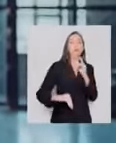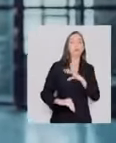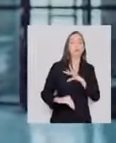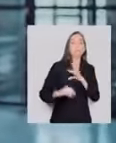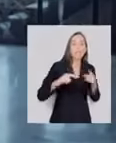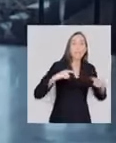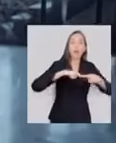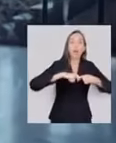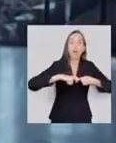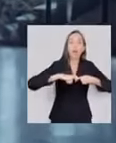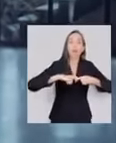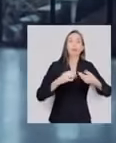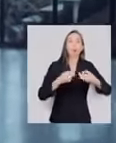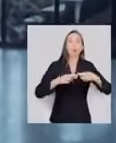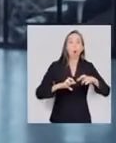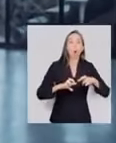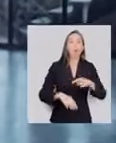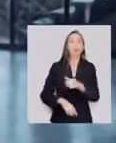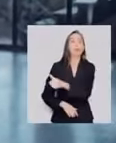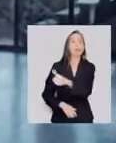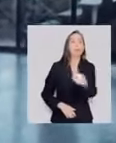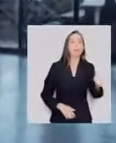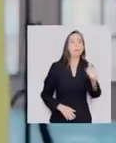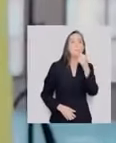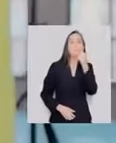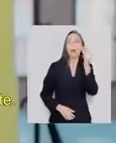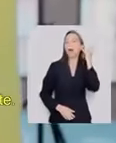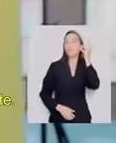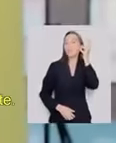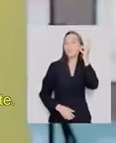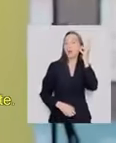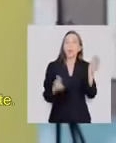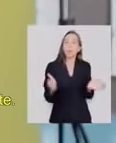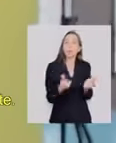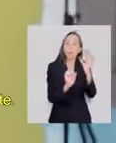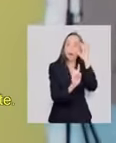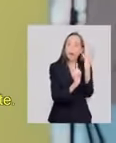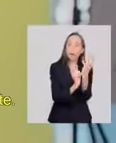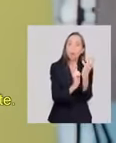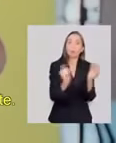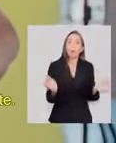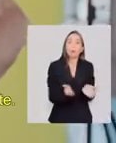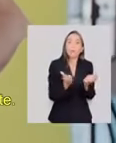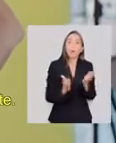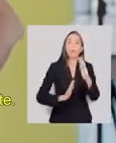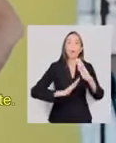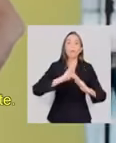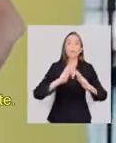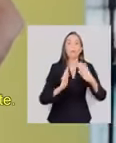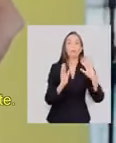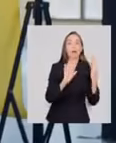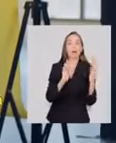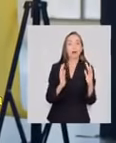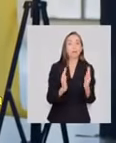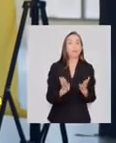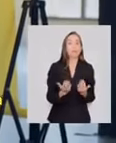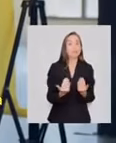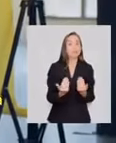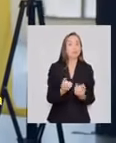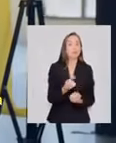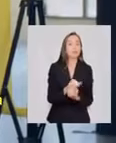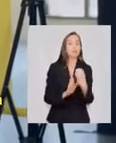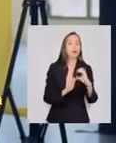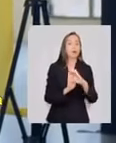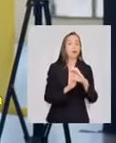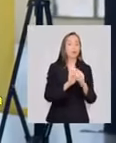Chile conectado con oportunidades para todos y todas, promoviendo la cultura y el cuidado del medio ambiente. Necesitamos